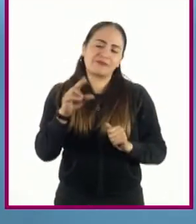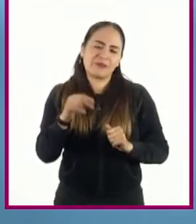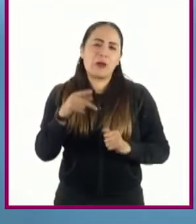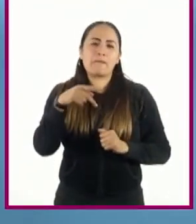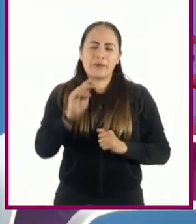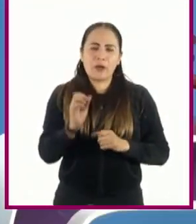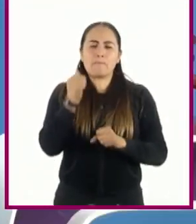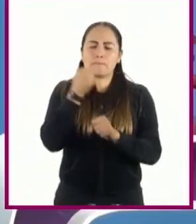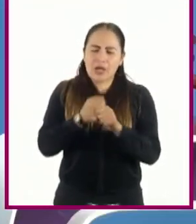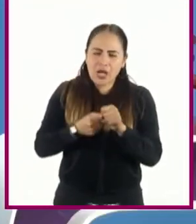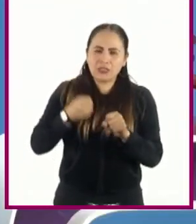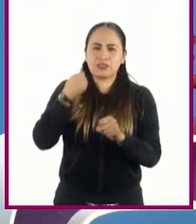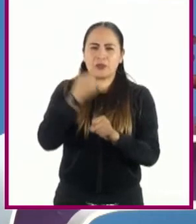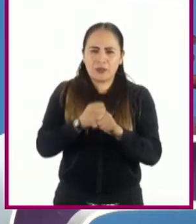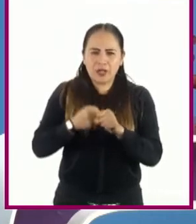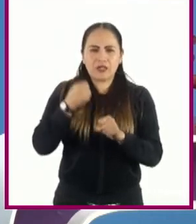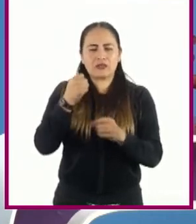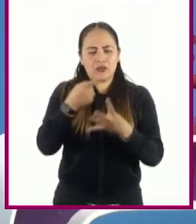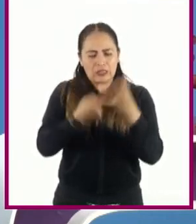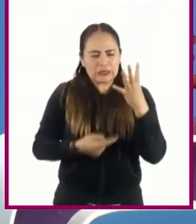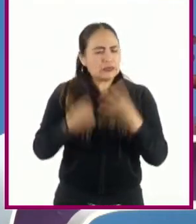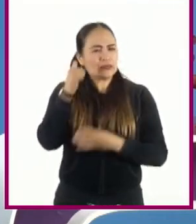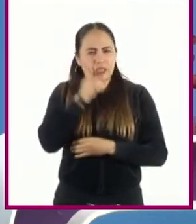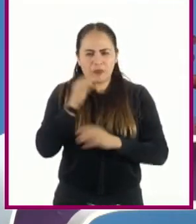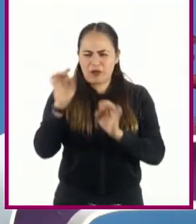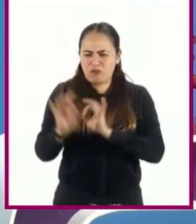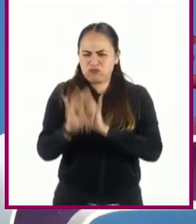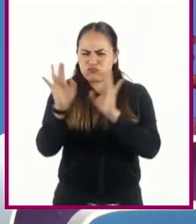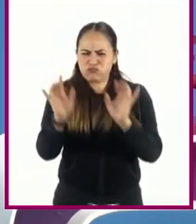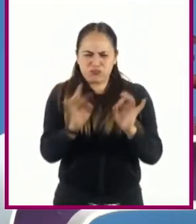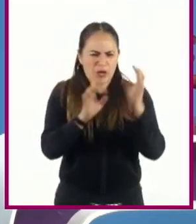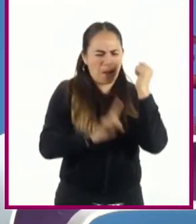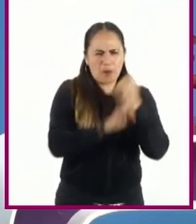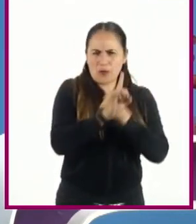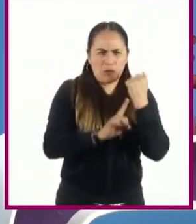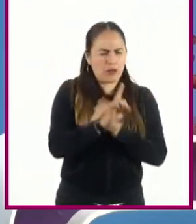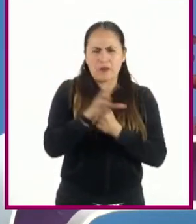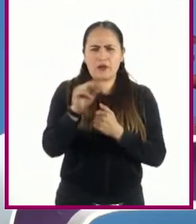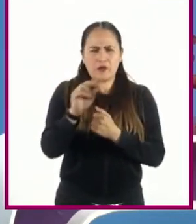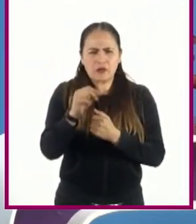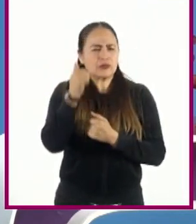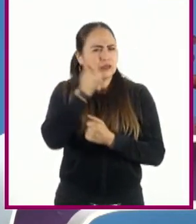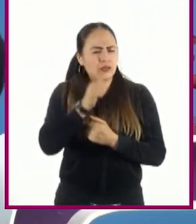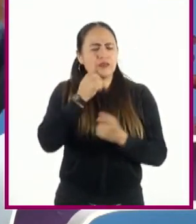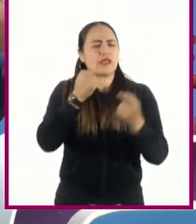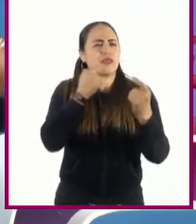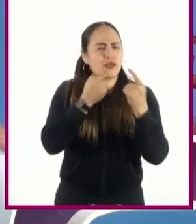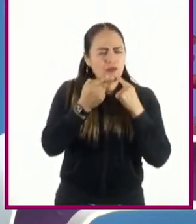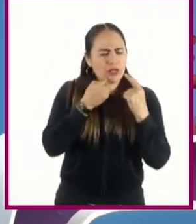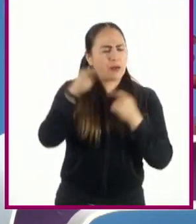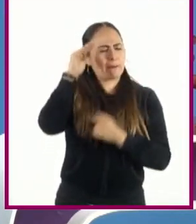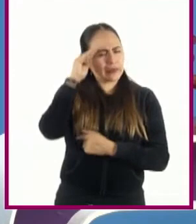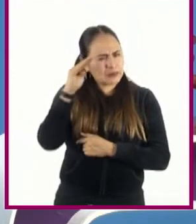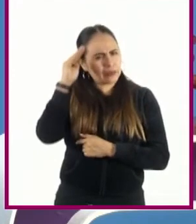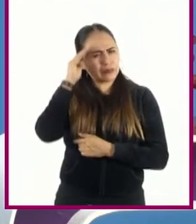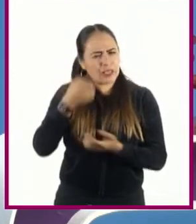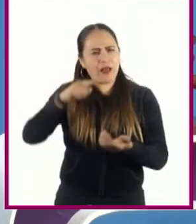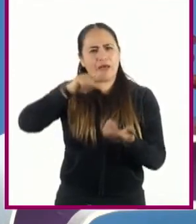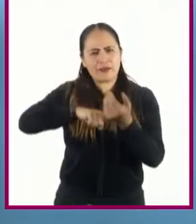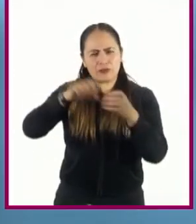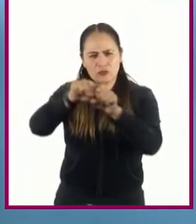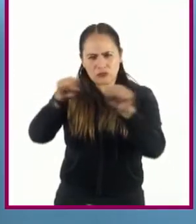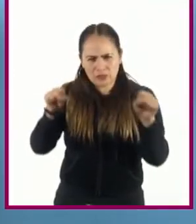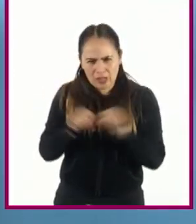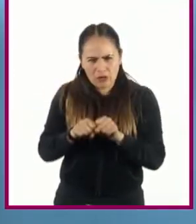seguir constantemente los métodos pacíficos en la convivencia escolar para así mantener un ambiente de paz en los salones de